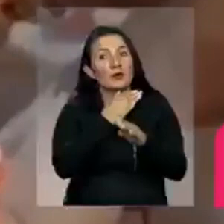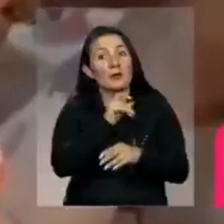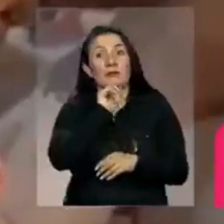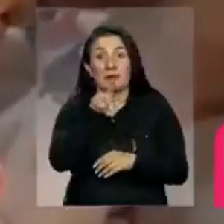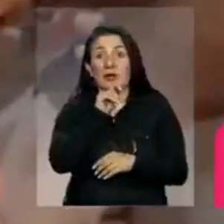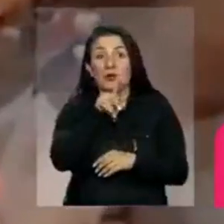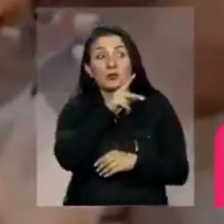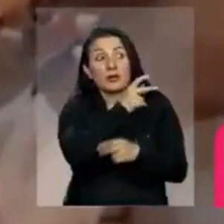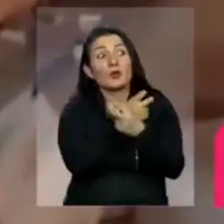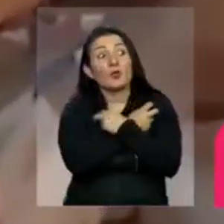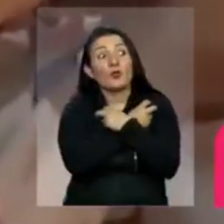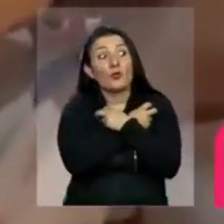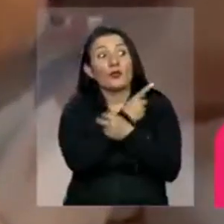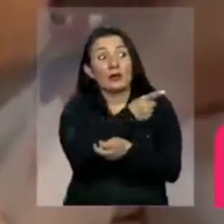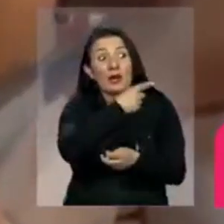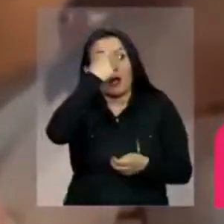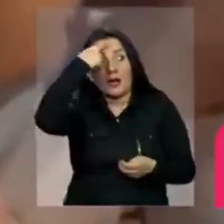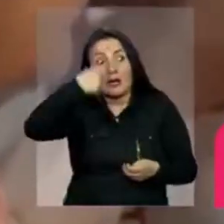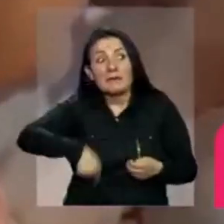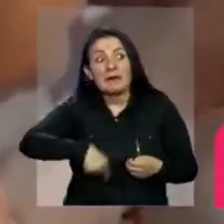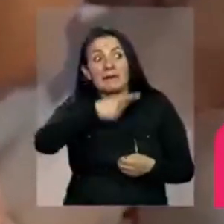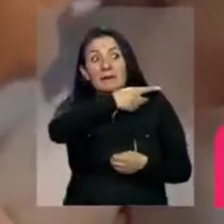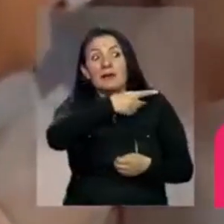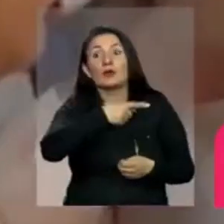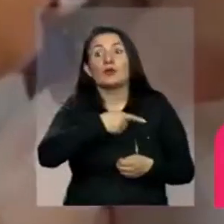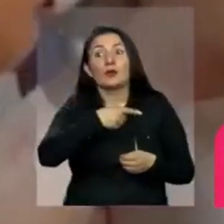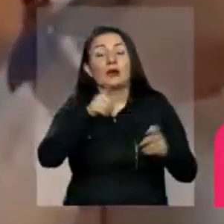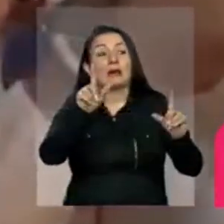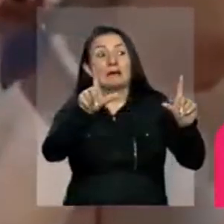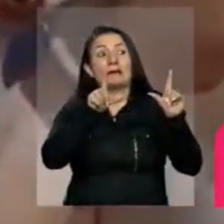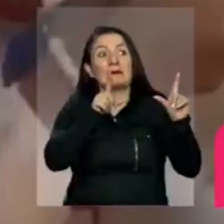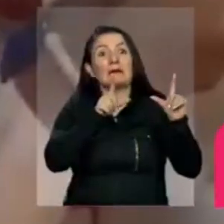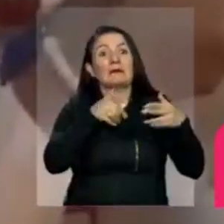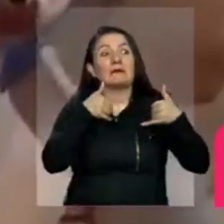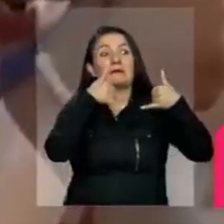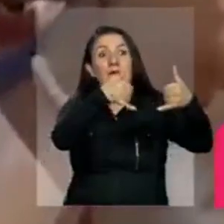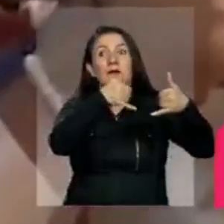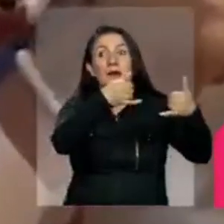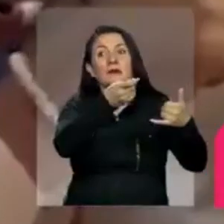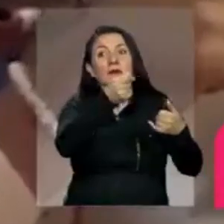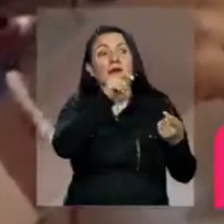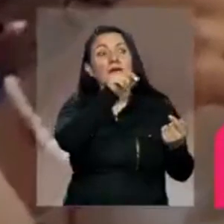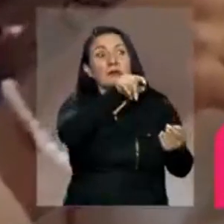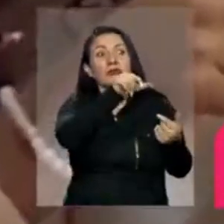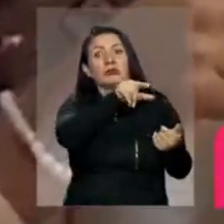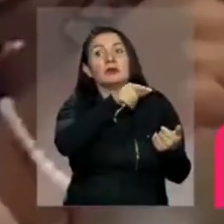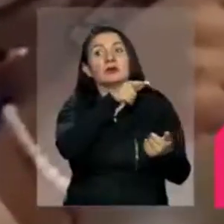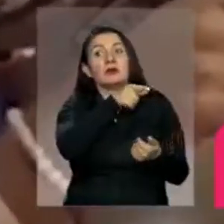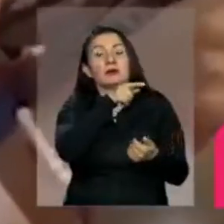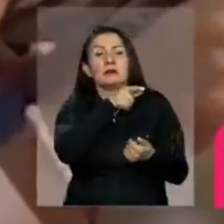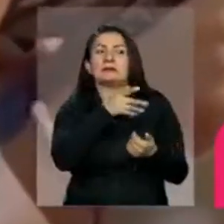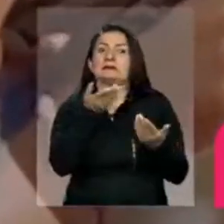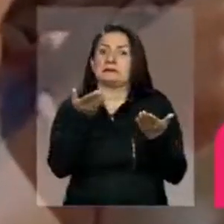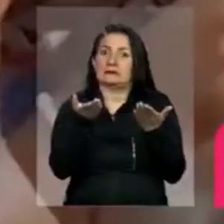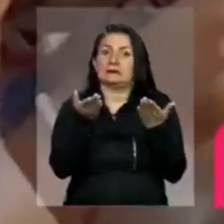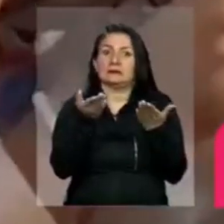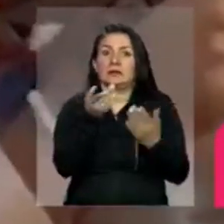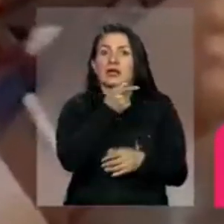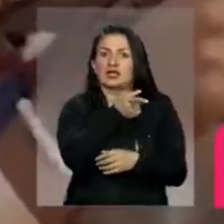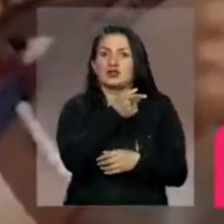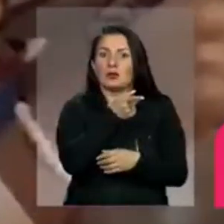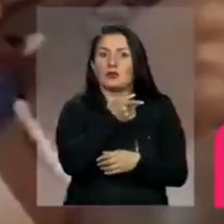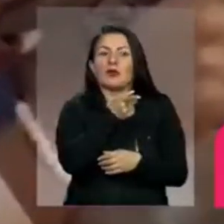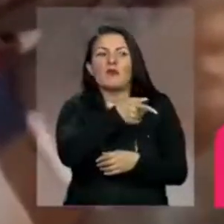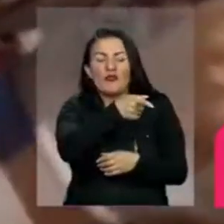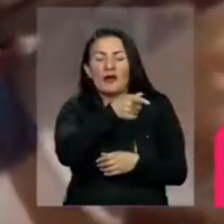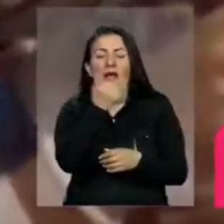a los del Huila cómo están de arrepentidos de haber sacado el título y de haberle invertido tanta plata al equipo. Entonces, eso no es. Y